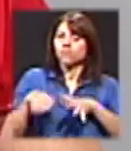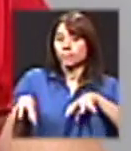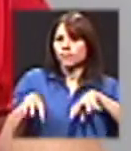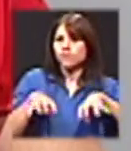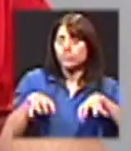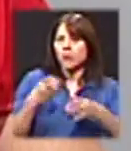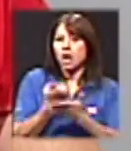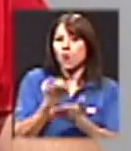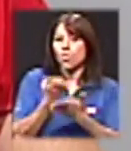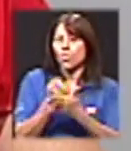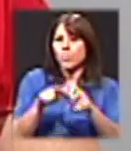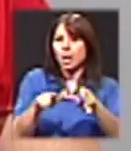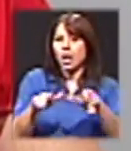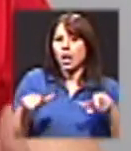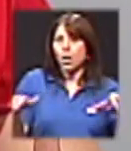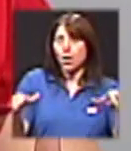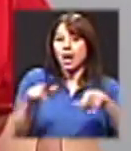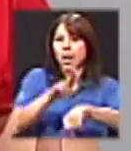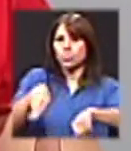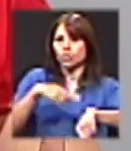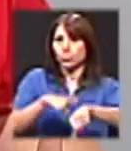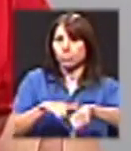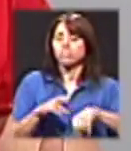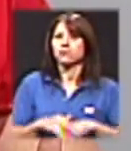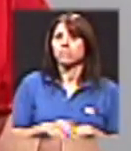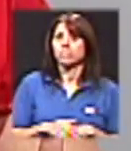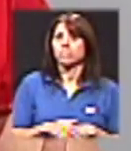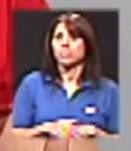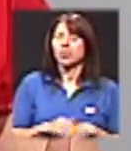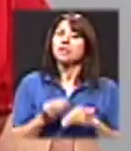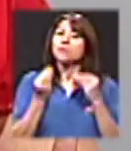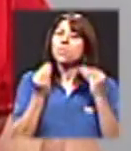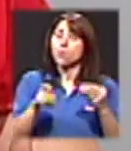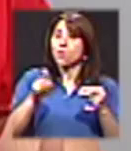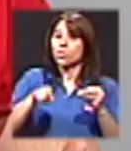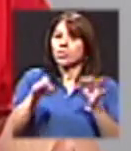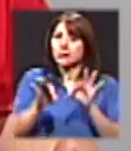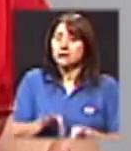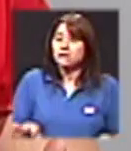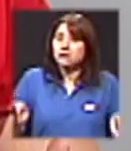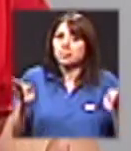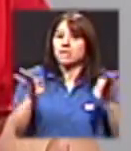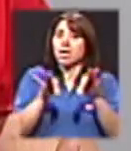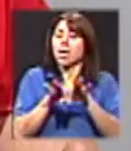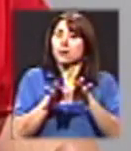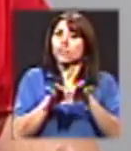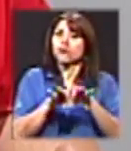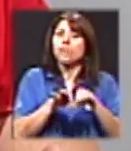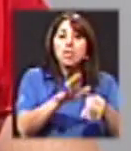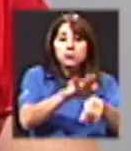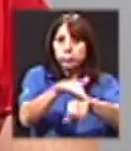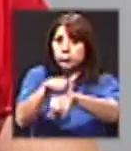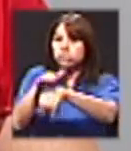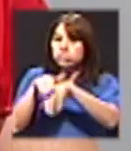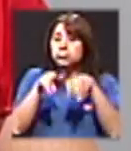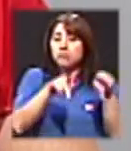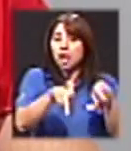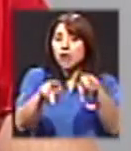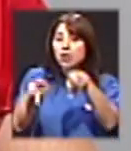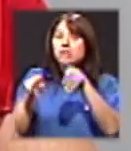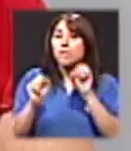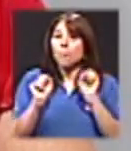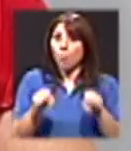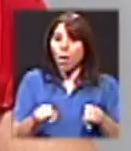la economía local o nacional. Es indispensable permitirle a la gente o facilitarle a la gente que pueda tener